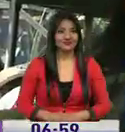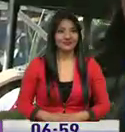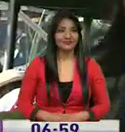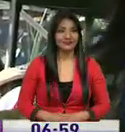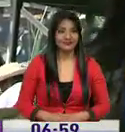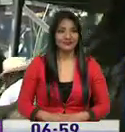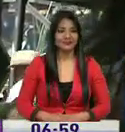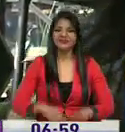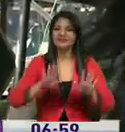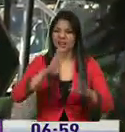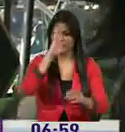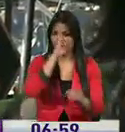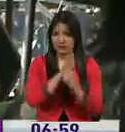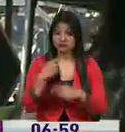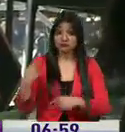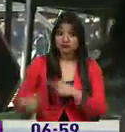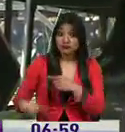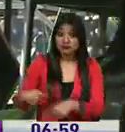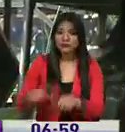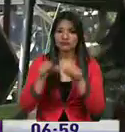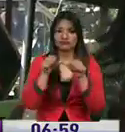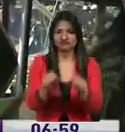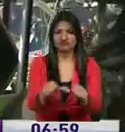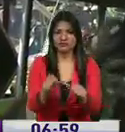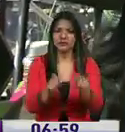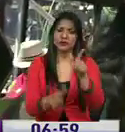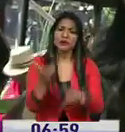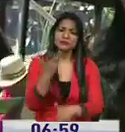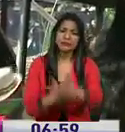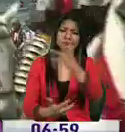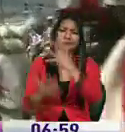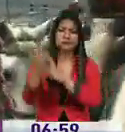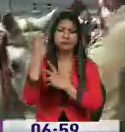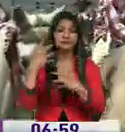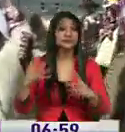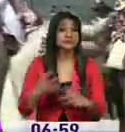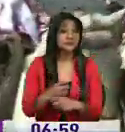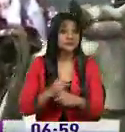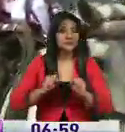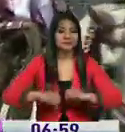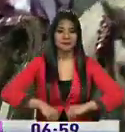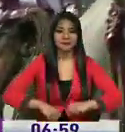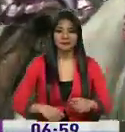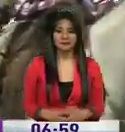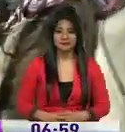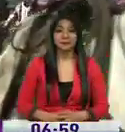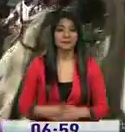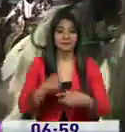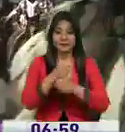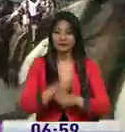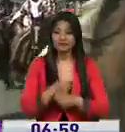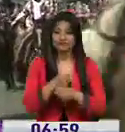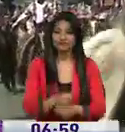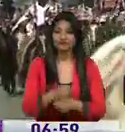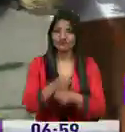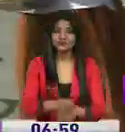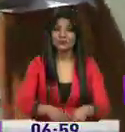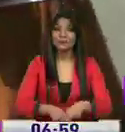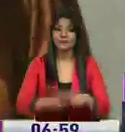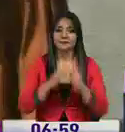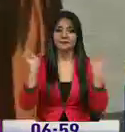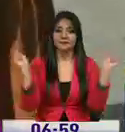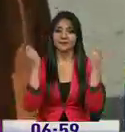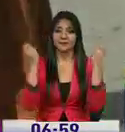El fin es ese, recuperar la tradición que tenían nuestros ancestros, nuestros antepasados. Con el Paseo del Chagra se dio inicio a las fiestas